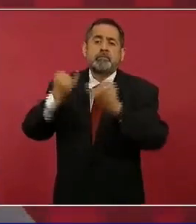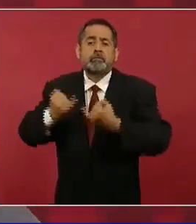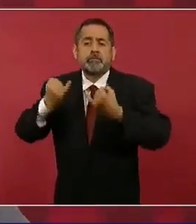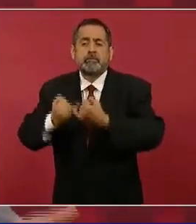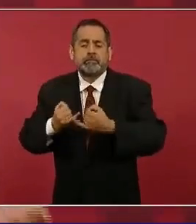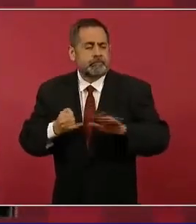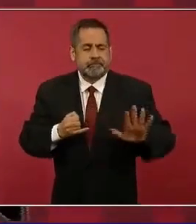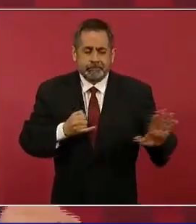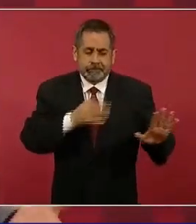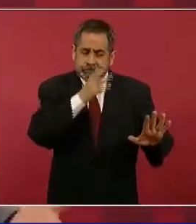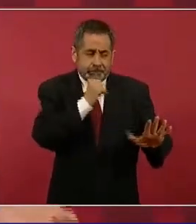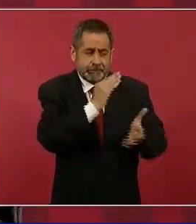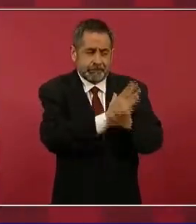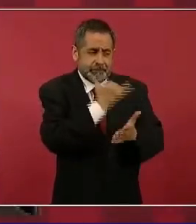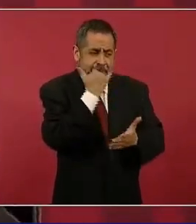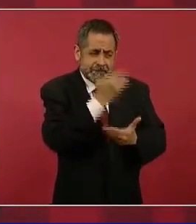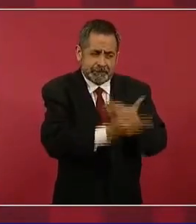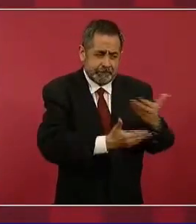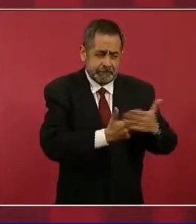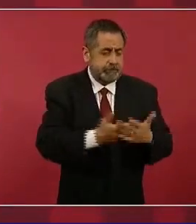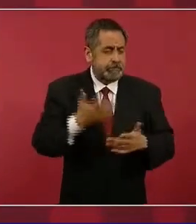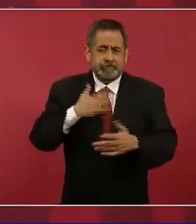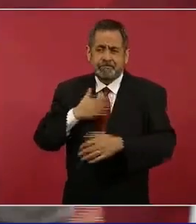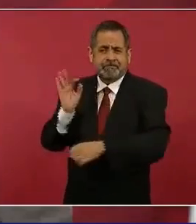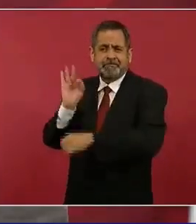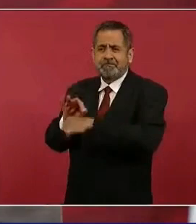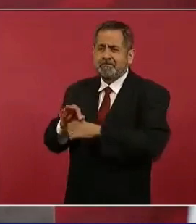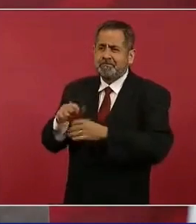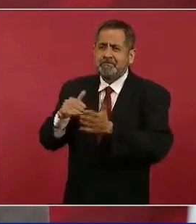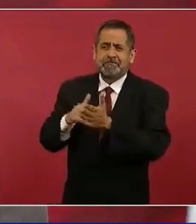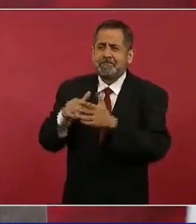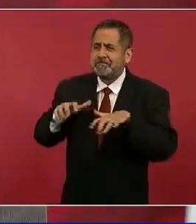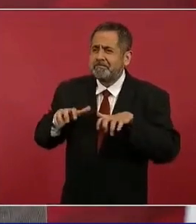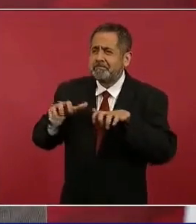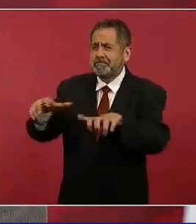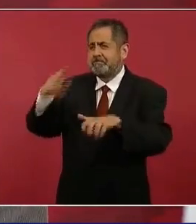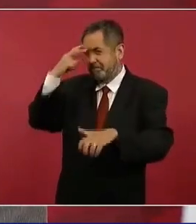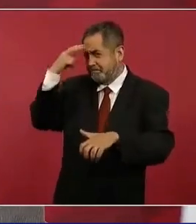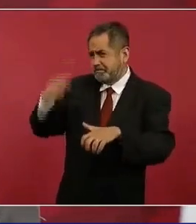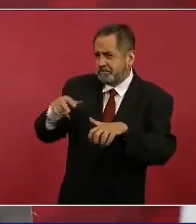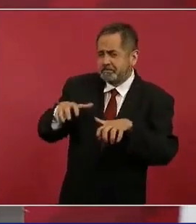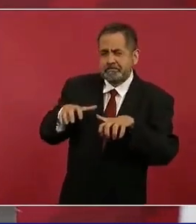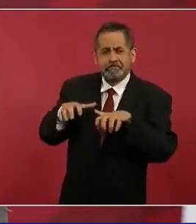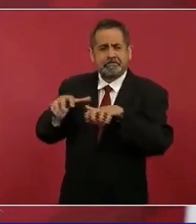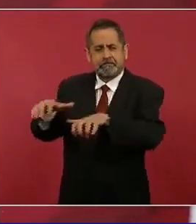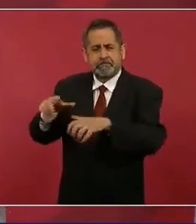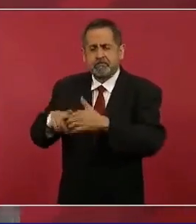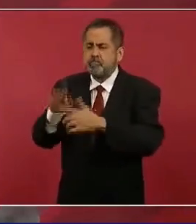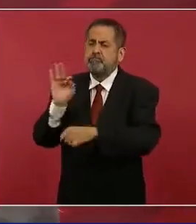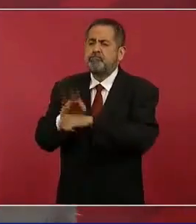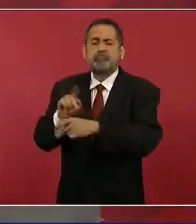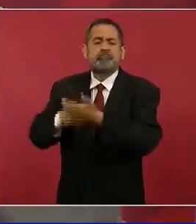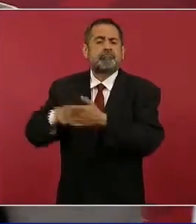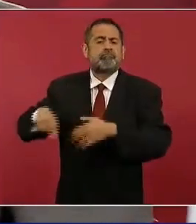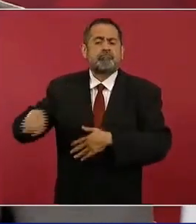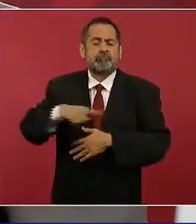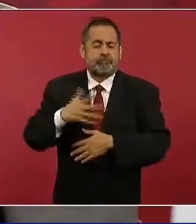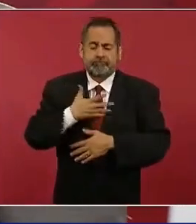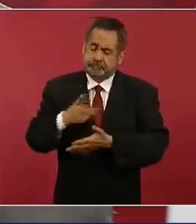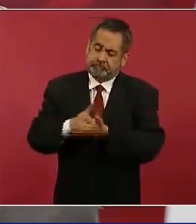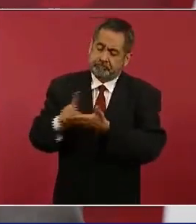que defendemos millones de mexicanos el derecho a vivir